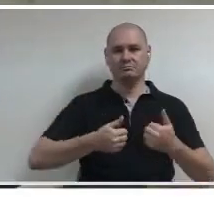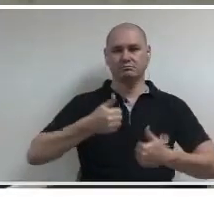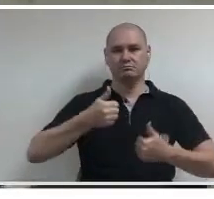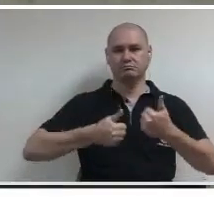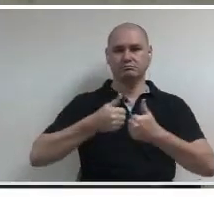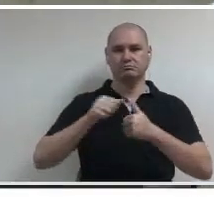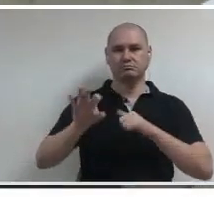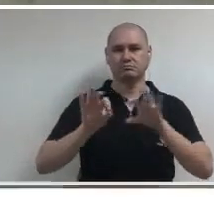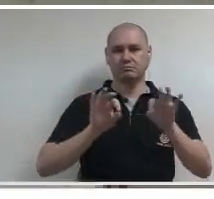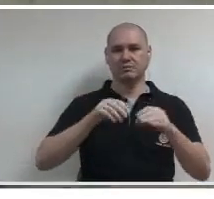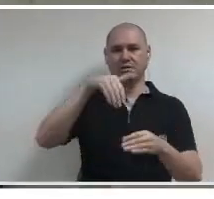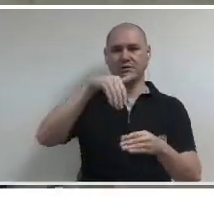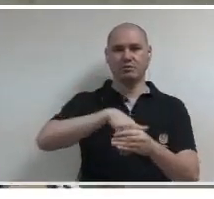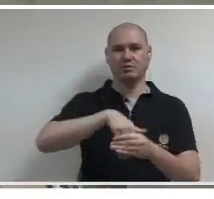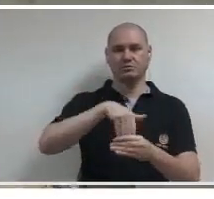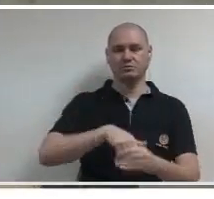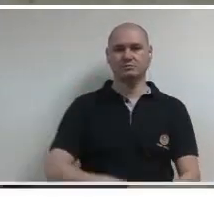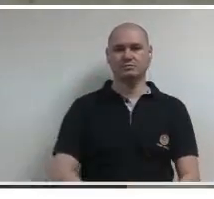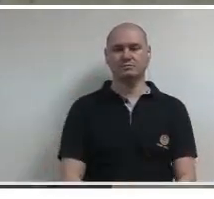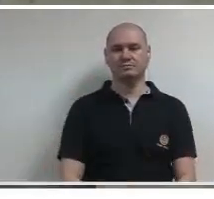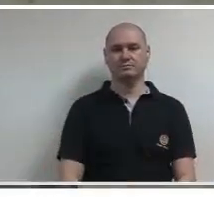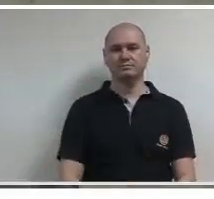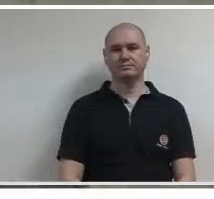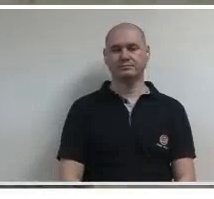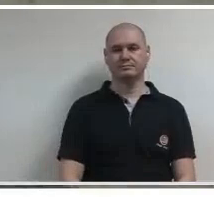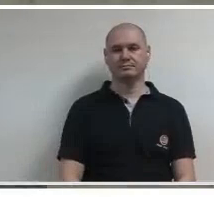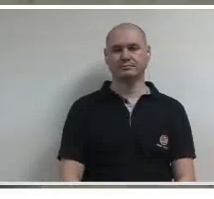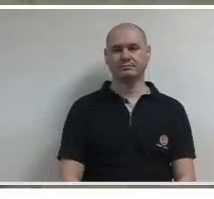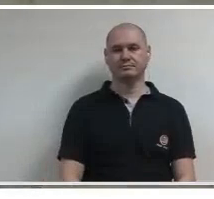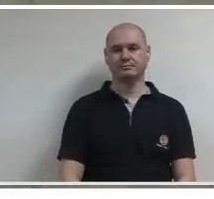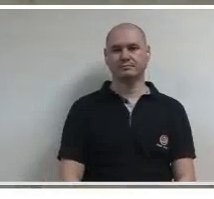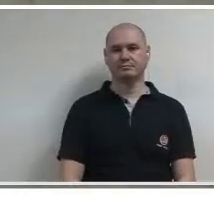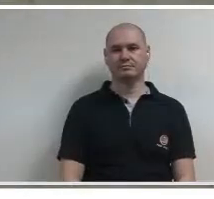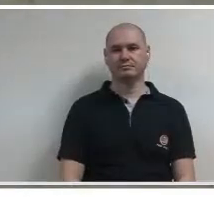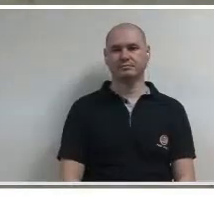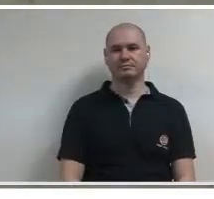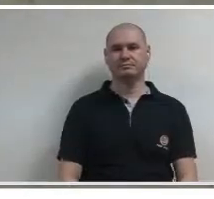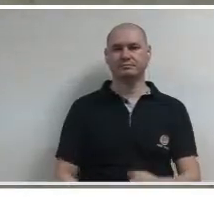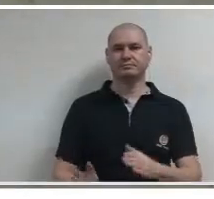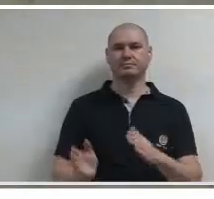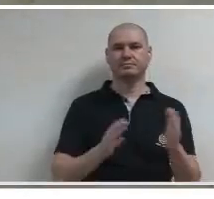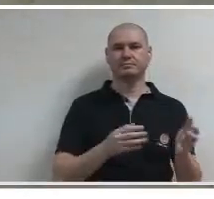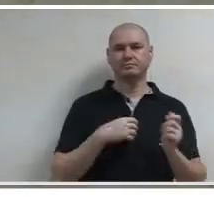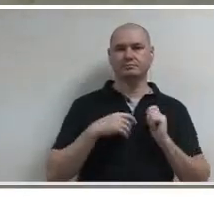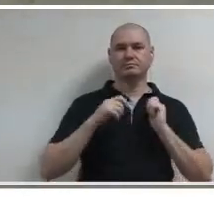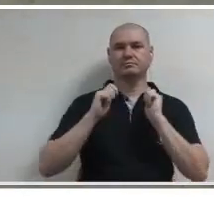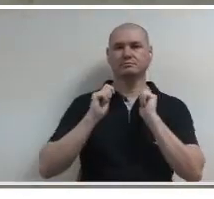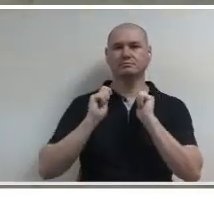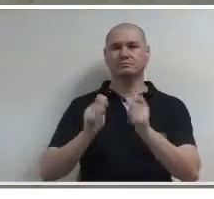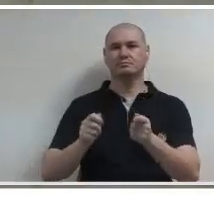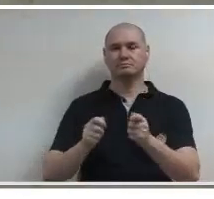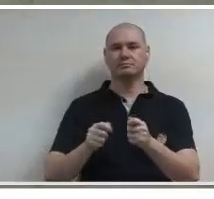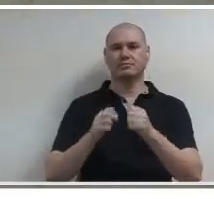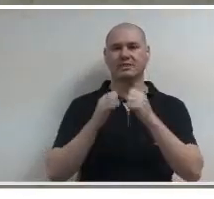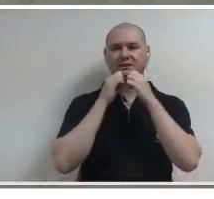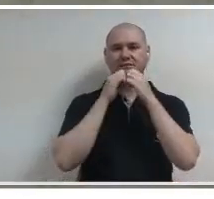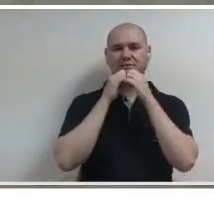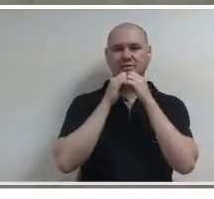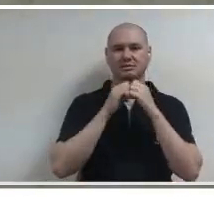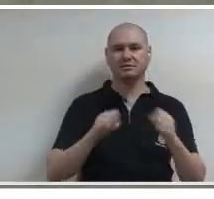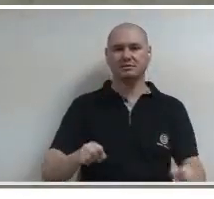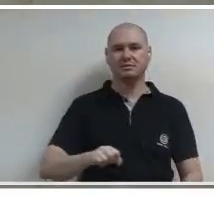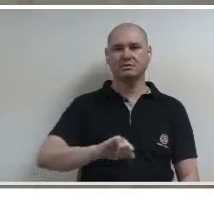Con vacancia, con tendado, pues estaba gine que tú echas peor y cubrí. Darle la palabra al. Ambue Marandú.